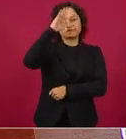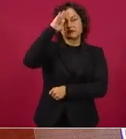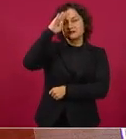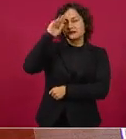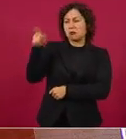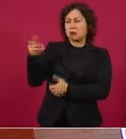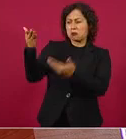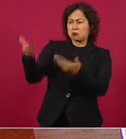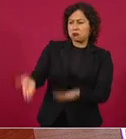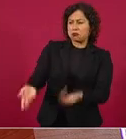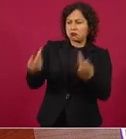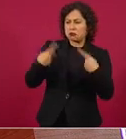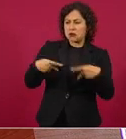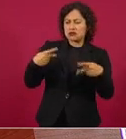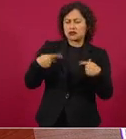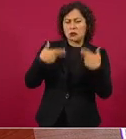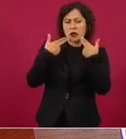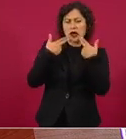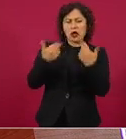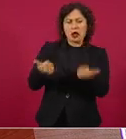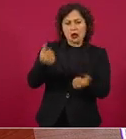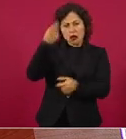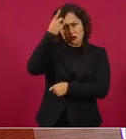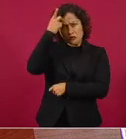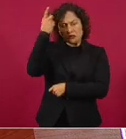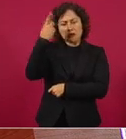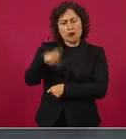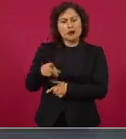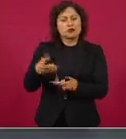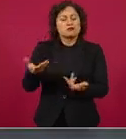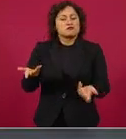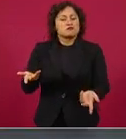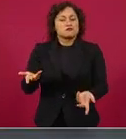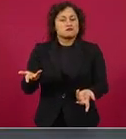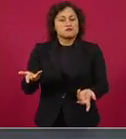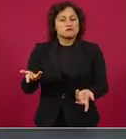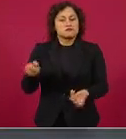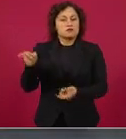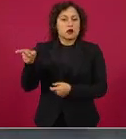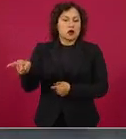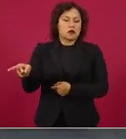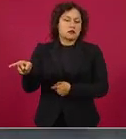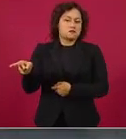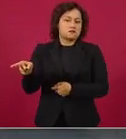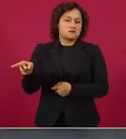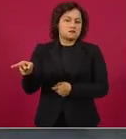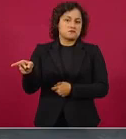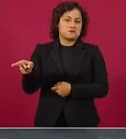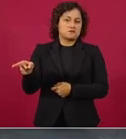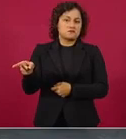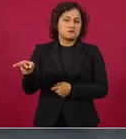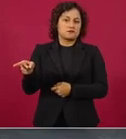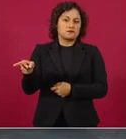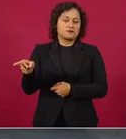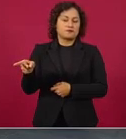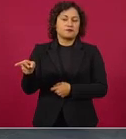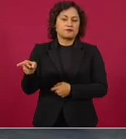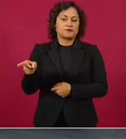hacendado, que no quiso, no pudo hacer el